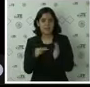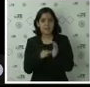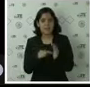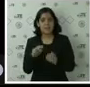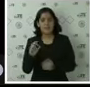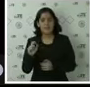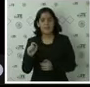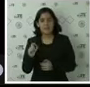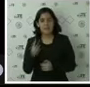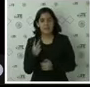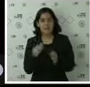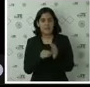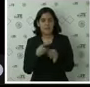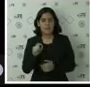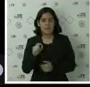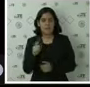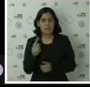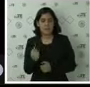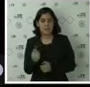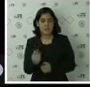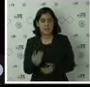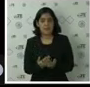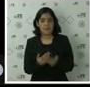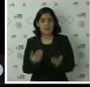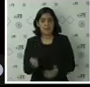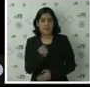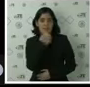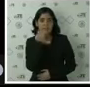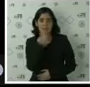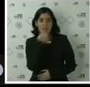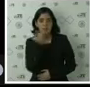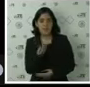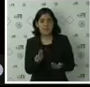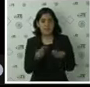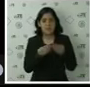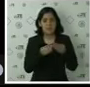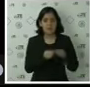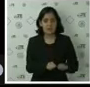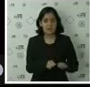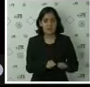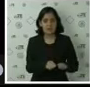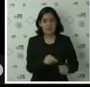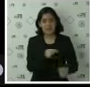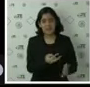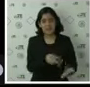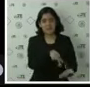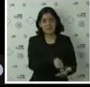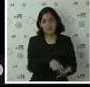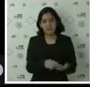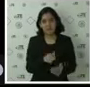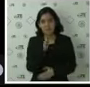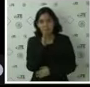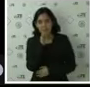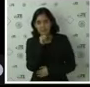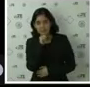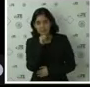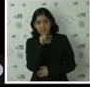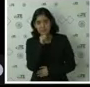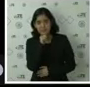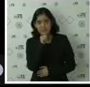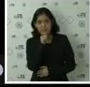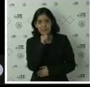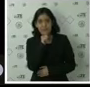2020-2021, con el inminente cierre de los espacios educativos y formativos presenciales en la Ciudad de México, ¿a quién